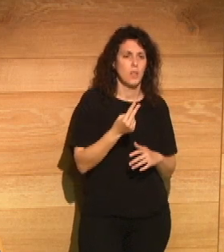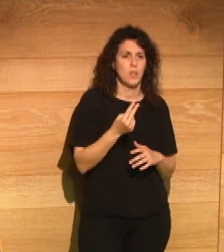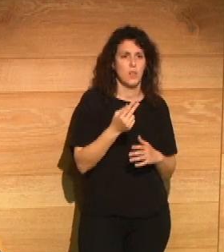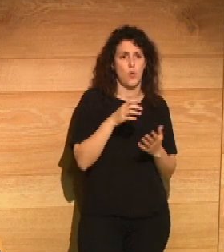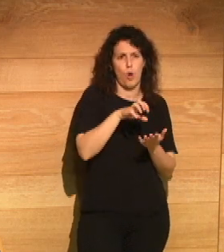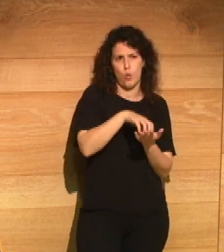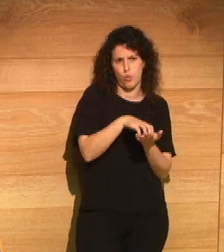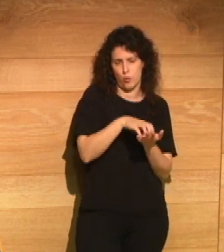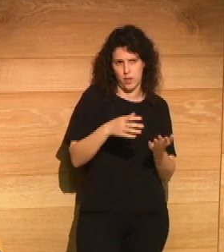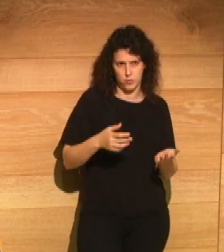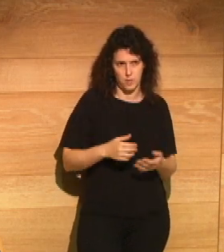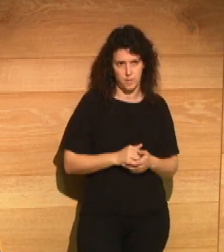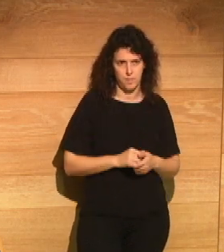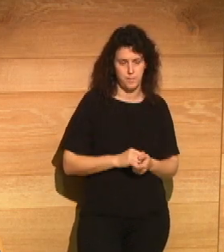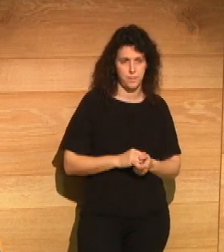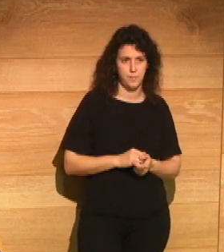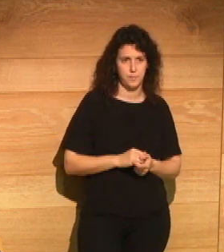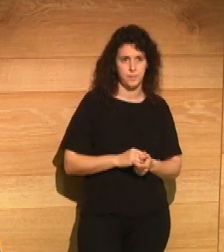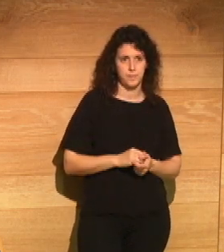niña.